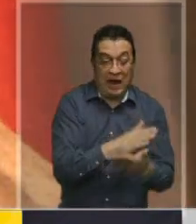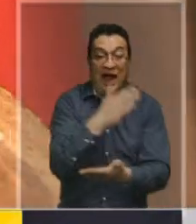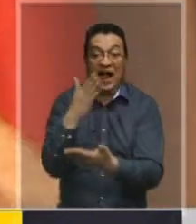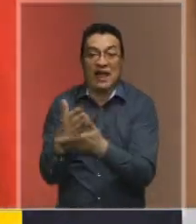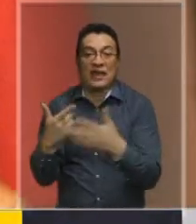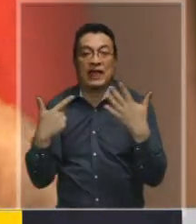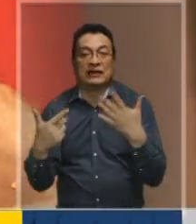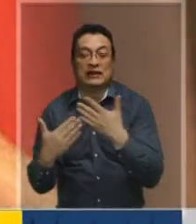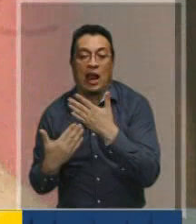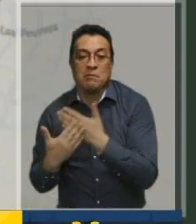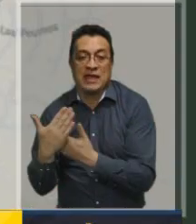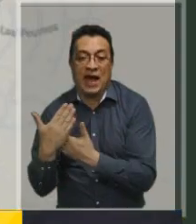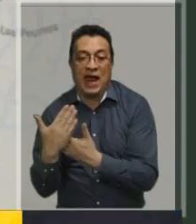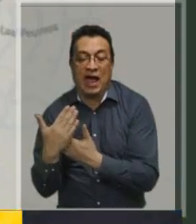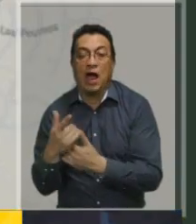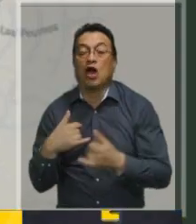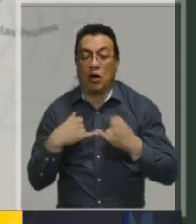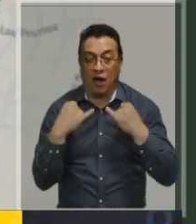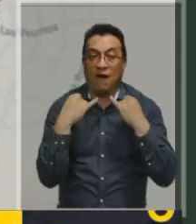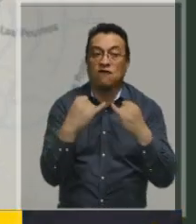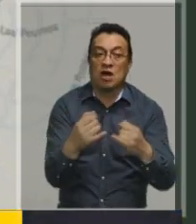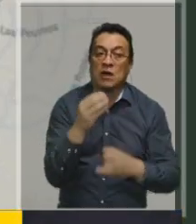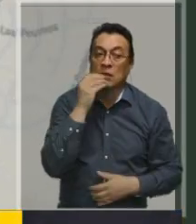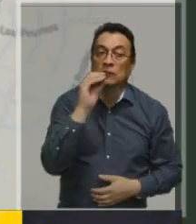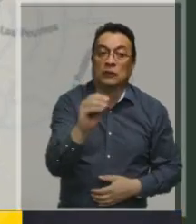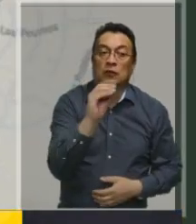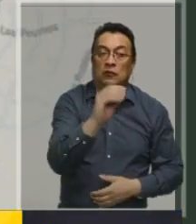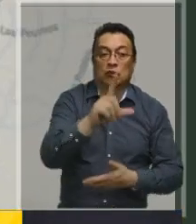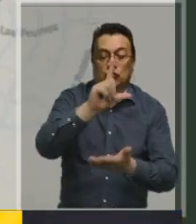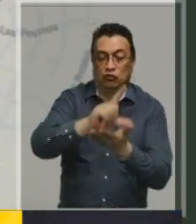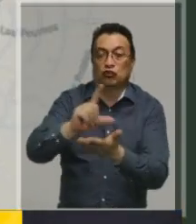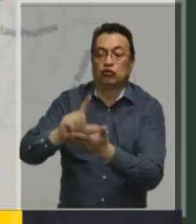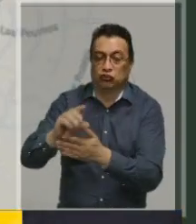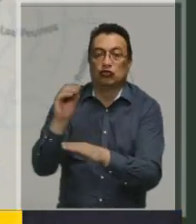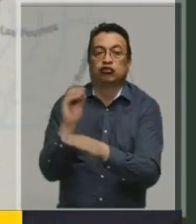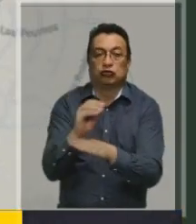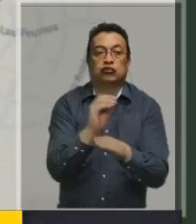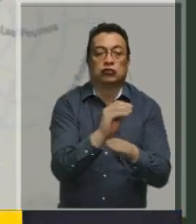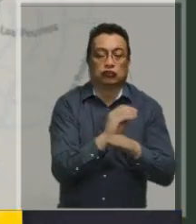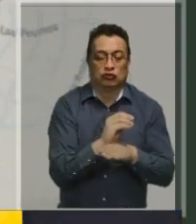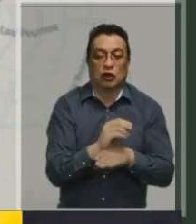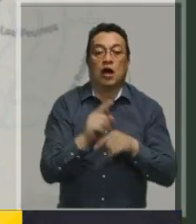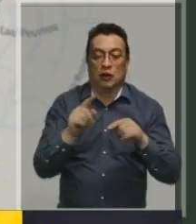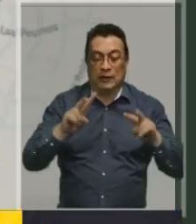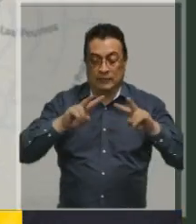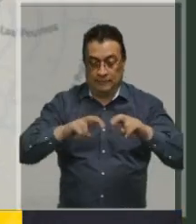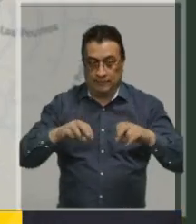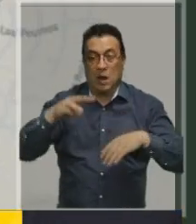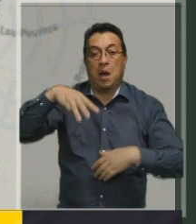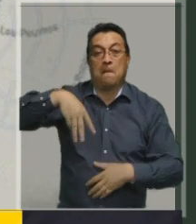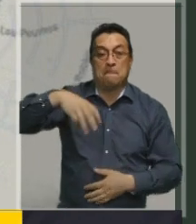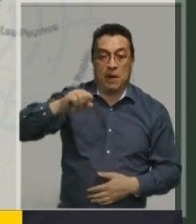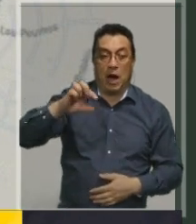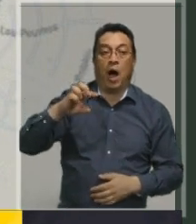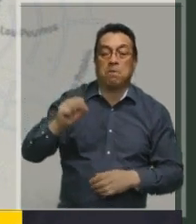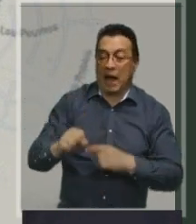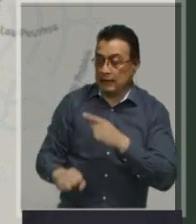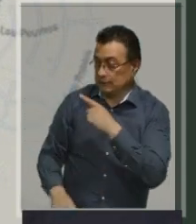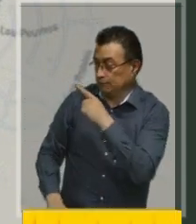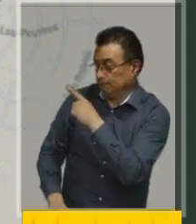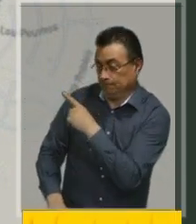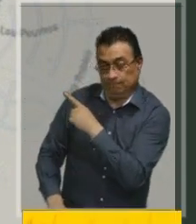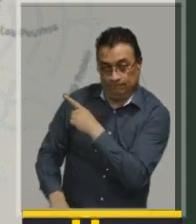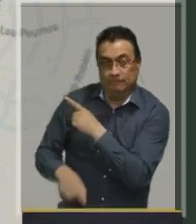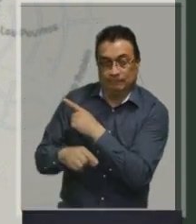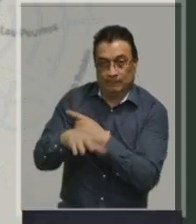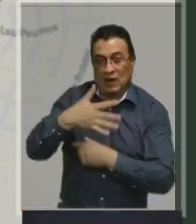la mañana y que se estará informando respecto a puntos de abastecimiento. Todo esto vamos a revisar a través del mapa que precisamente presenta